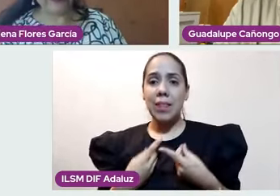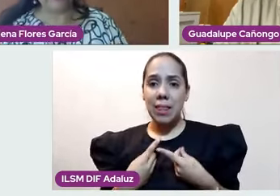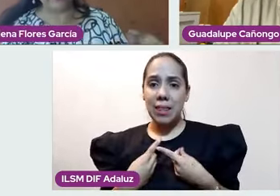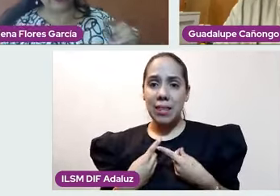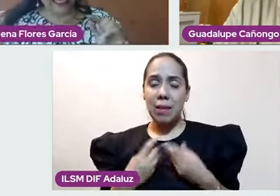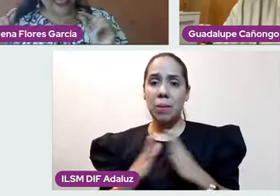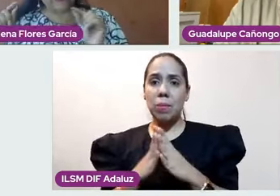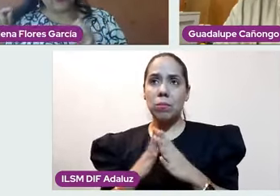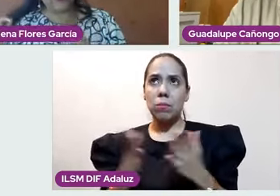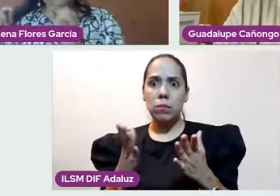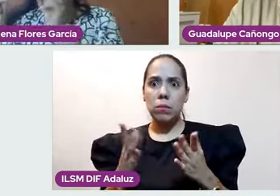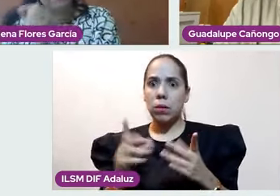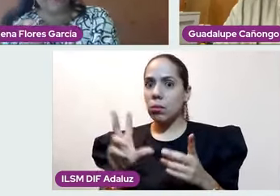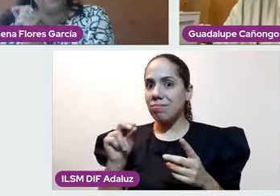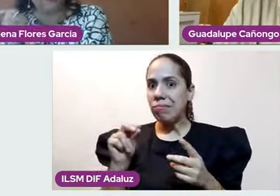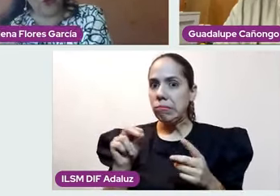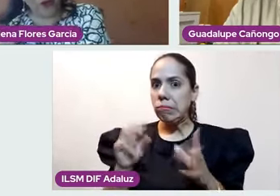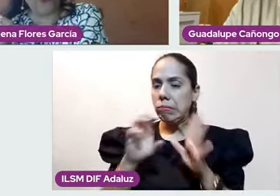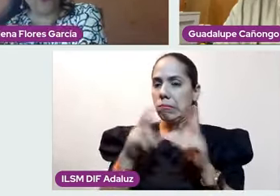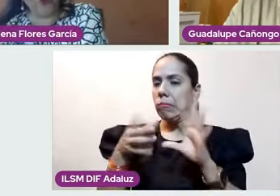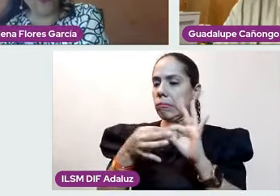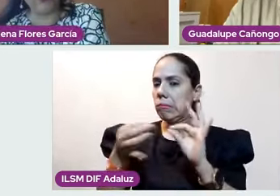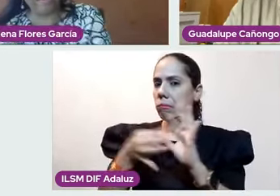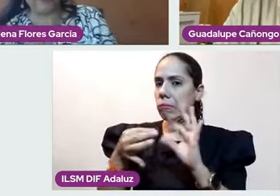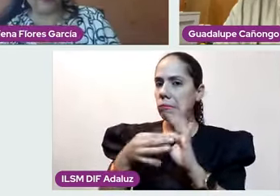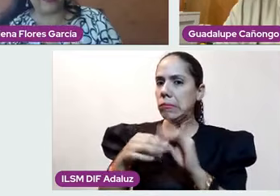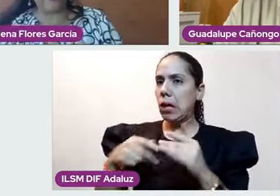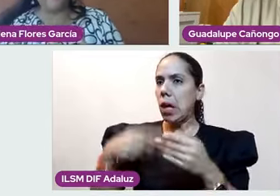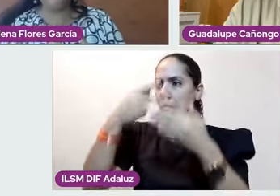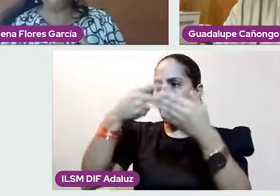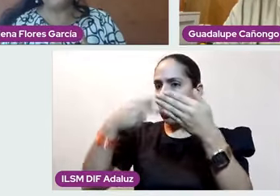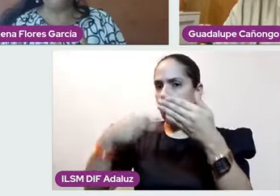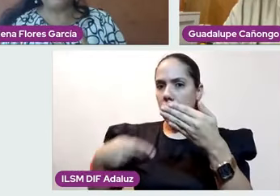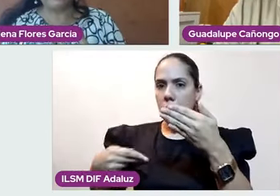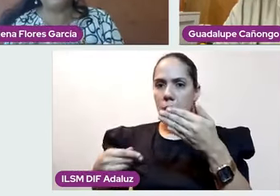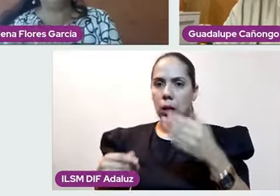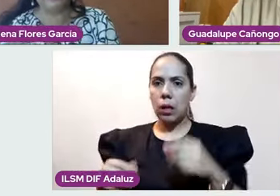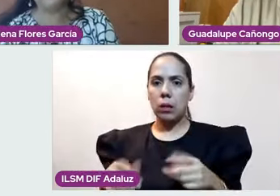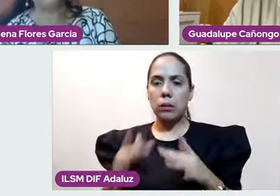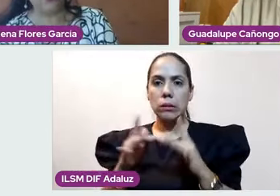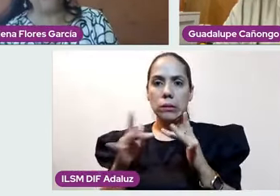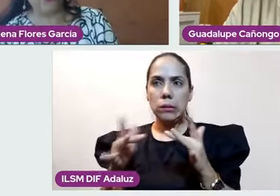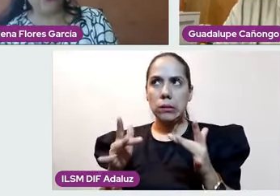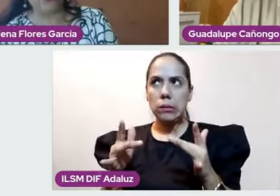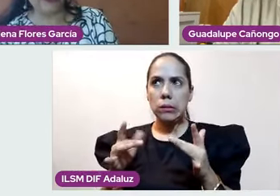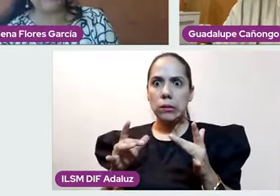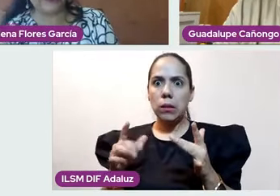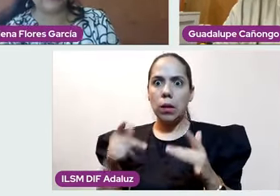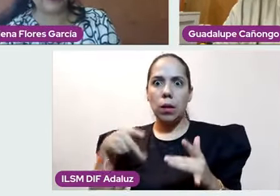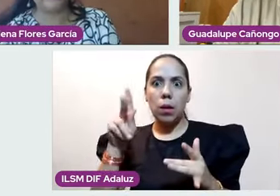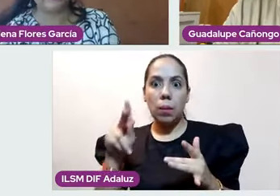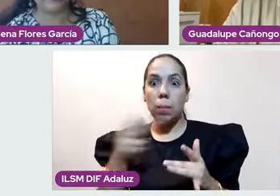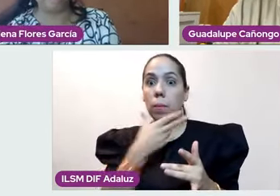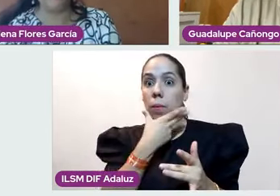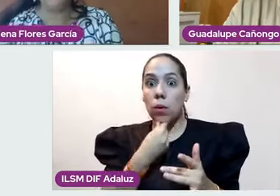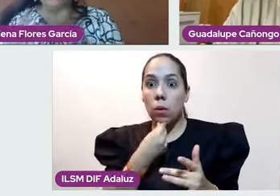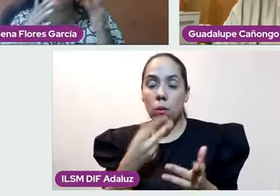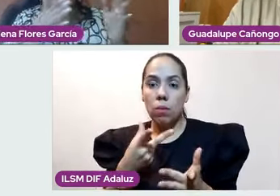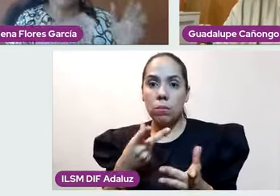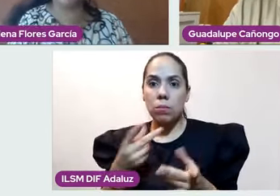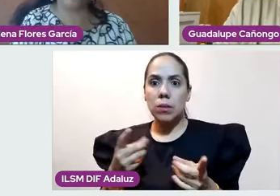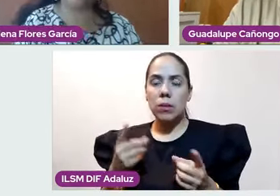¿no? Entonces, también veo, ¿no?, un tema de más sensibilización. Yo regresaría a ese